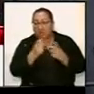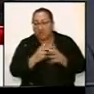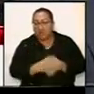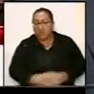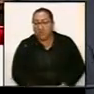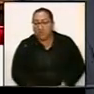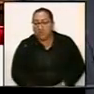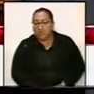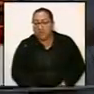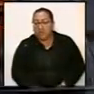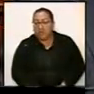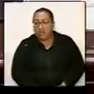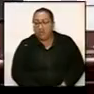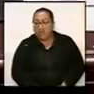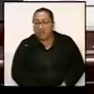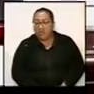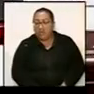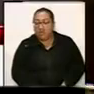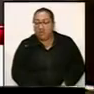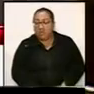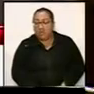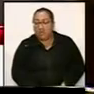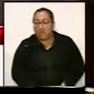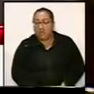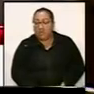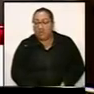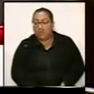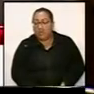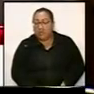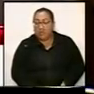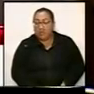Gracias, congresista Espinosa. Puede continuar.